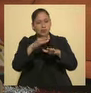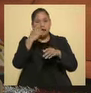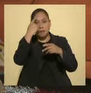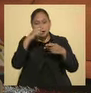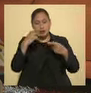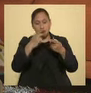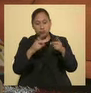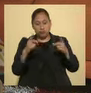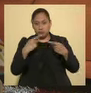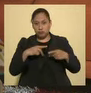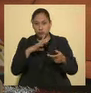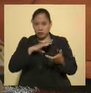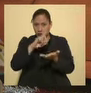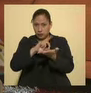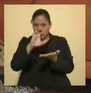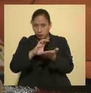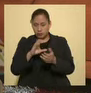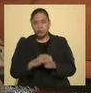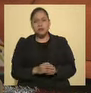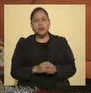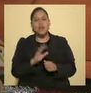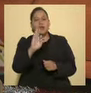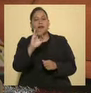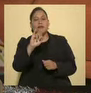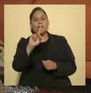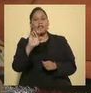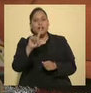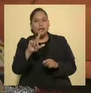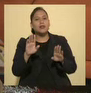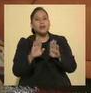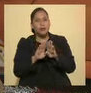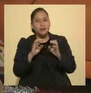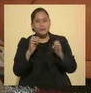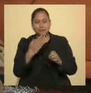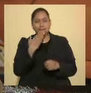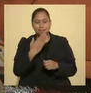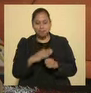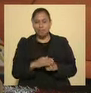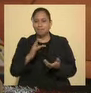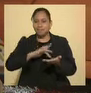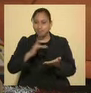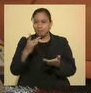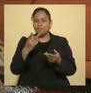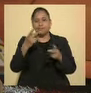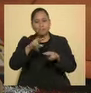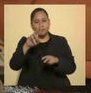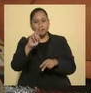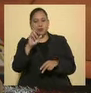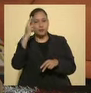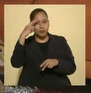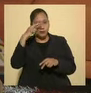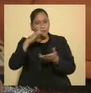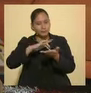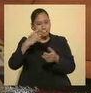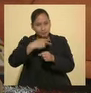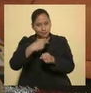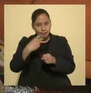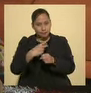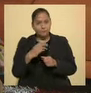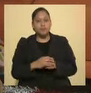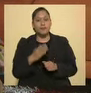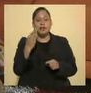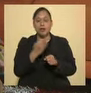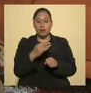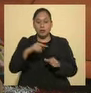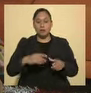con Discapacidad. Fidel, encantado de que estés con nosotros. Al contrario, Rodrigo, bienvenido. Muchas gracias por invitarnos. Aquí en el